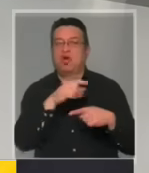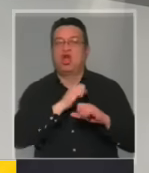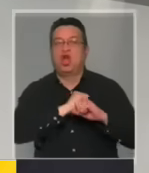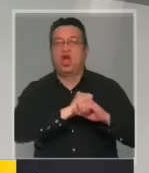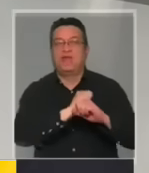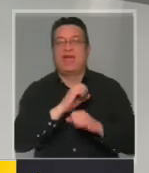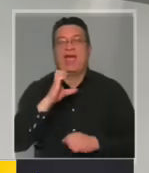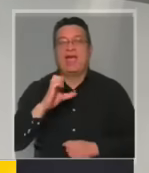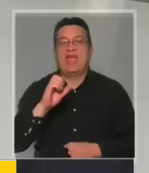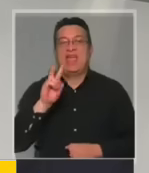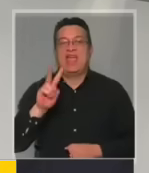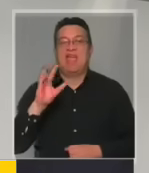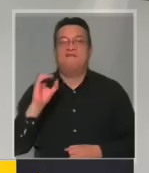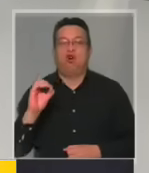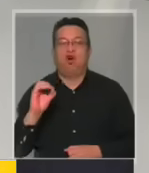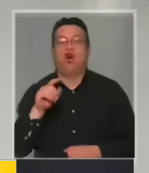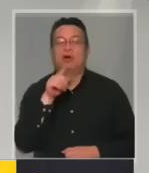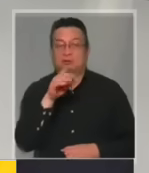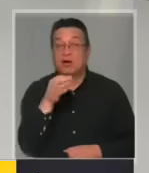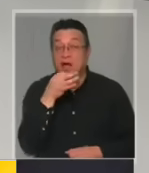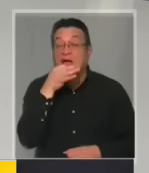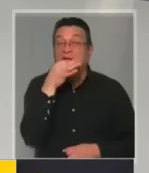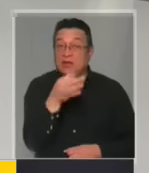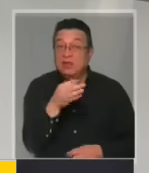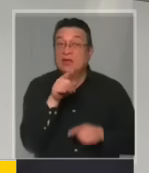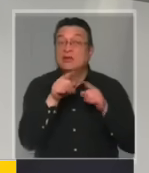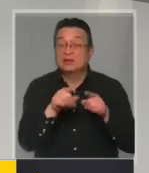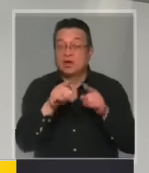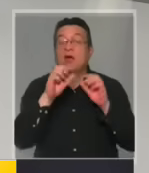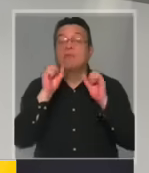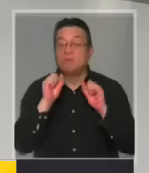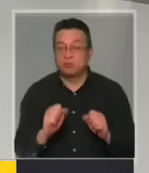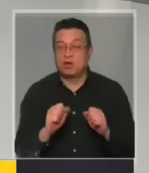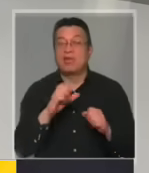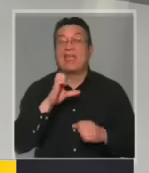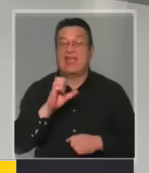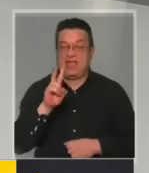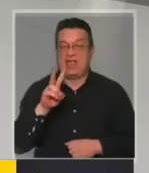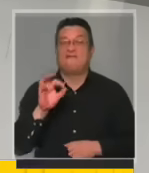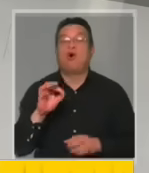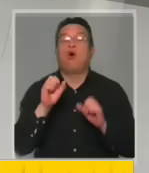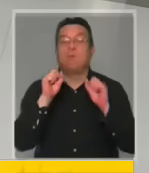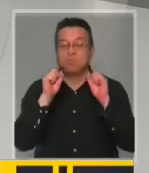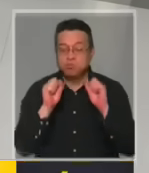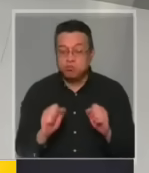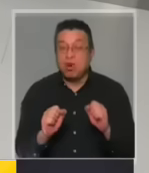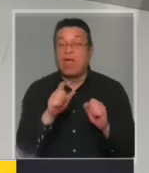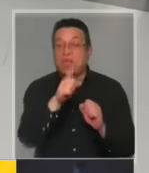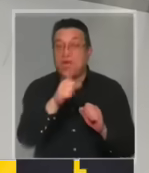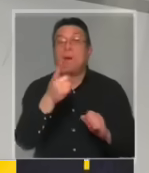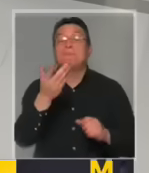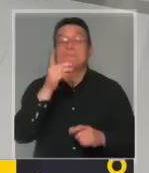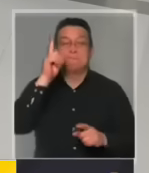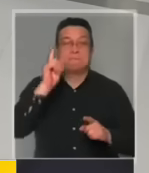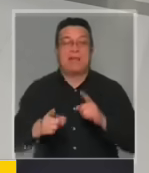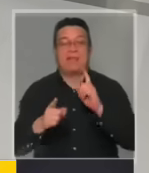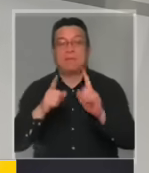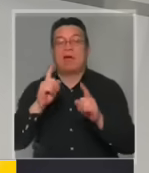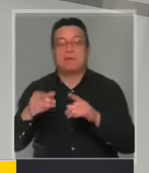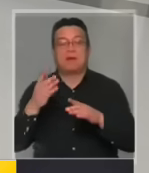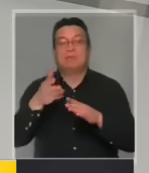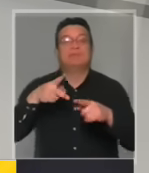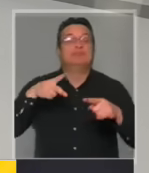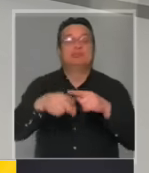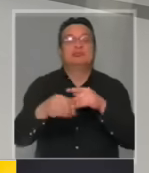Morales. Incluso ha deslizado, ha insinuado de que Evo quiere incluso que su mandato termine antes de lo